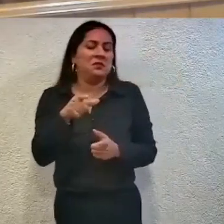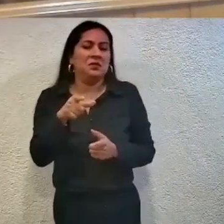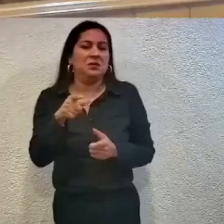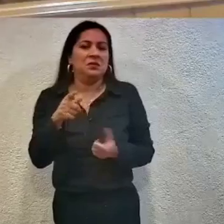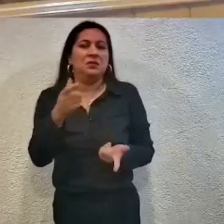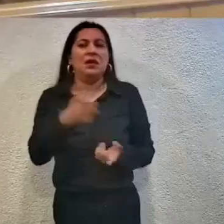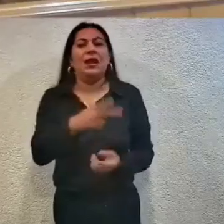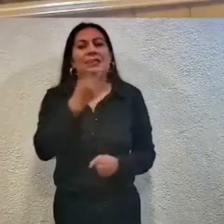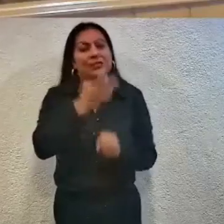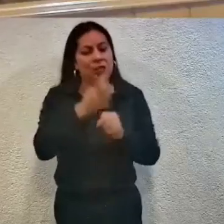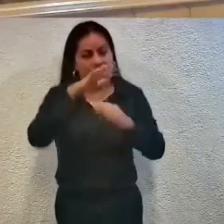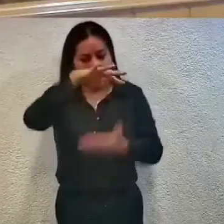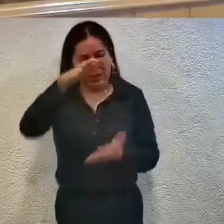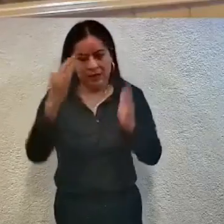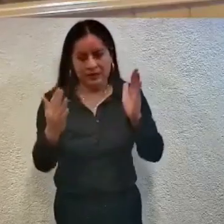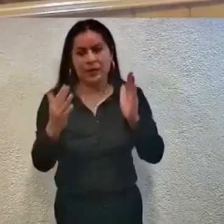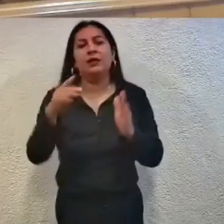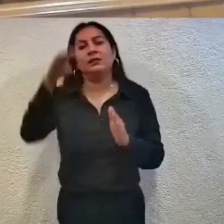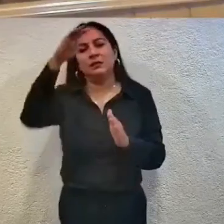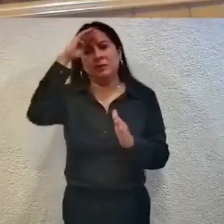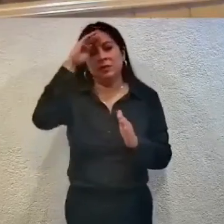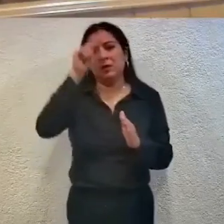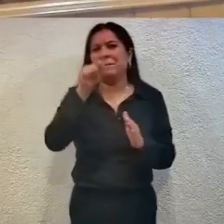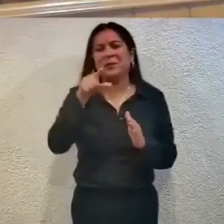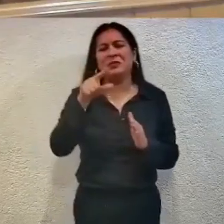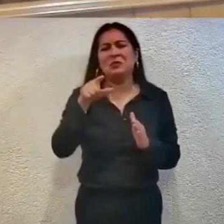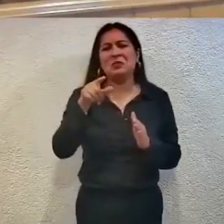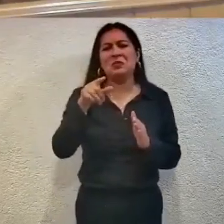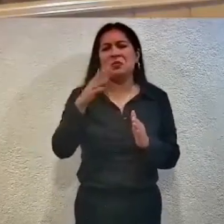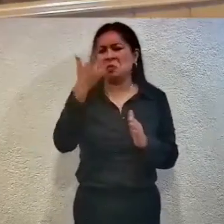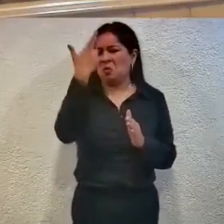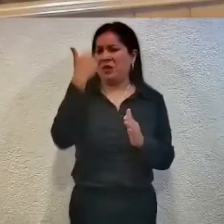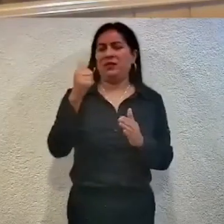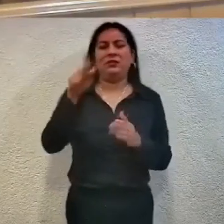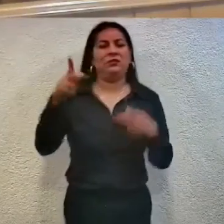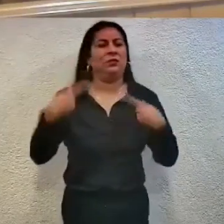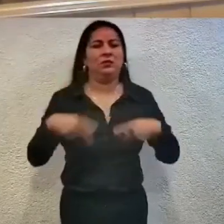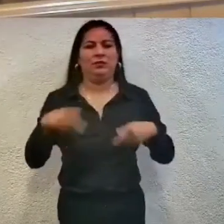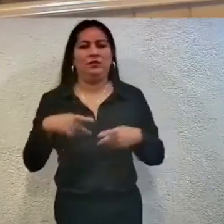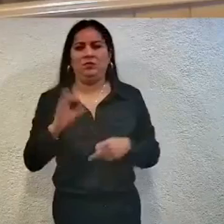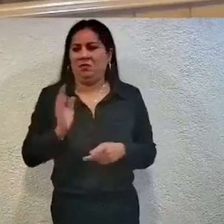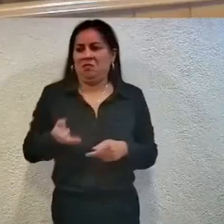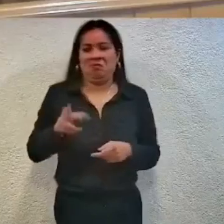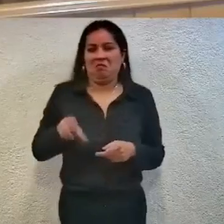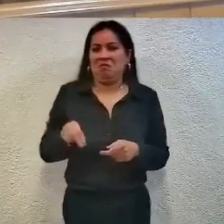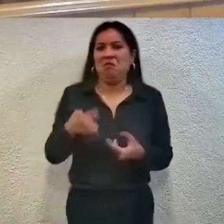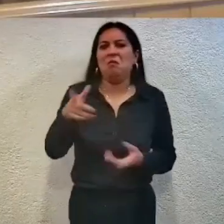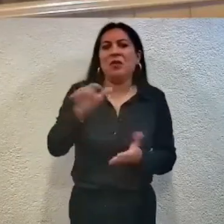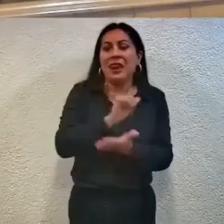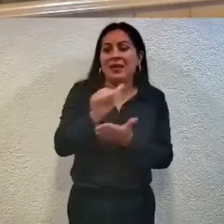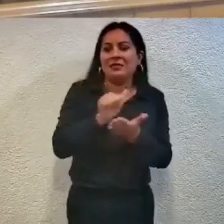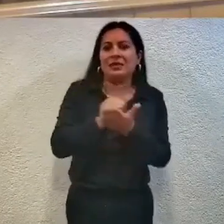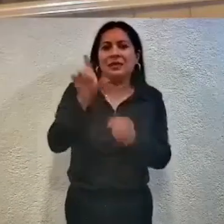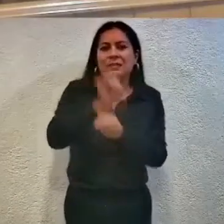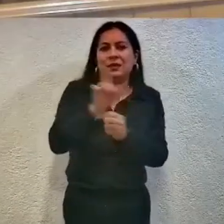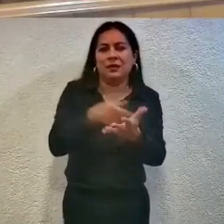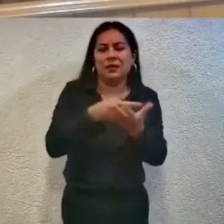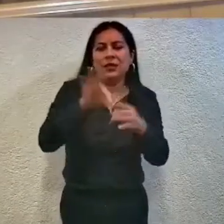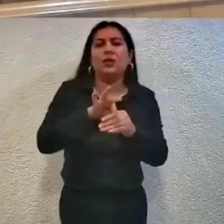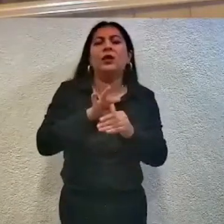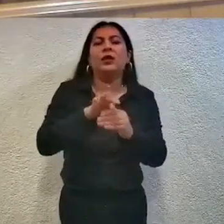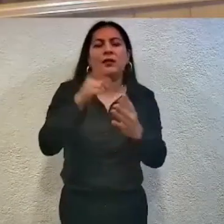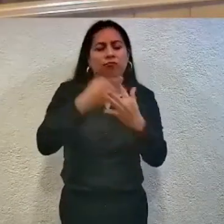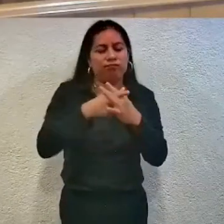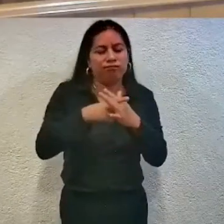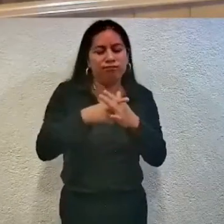representantes partidistas. Tocante a la segunda casilla, se estimó tampoco le asiste la razón a la parte inconforme, porque en las actas